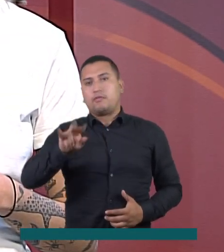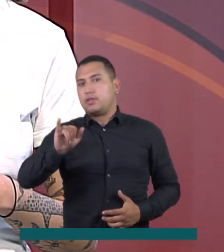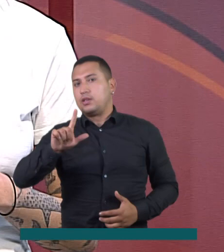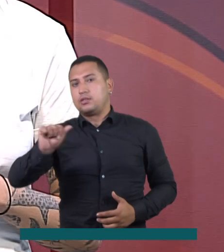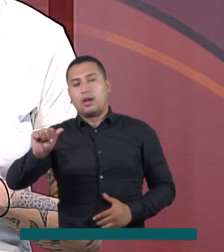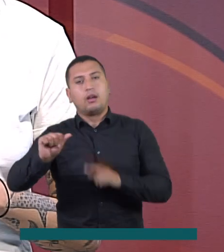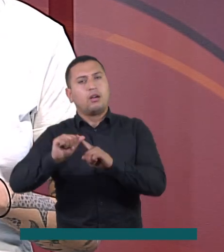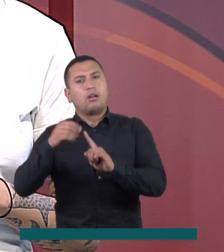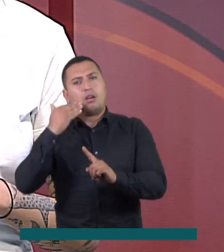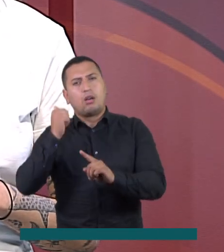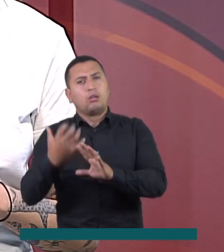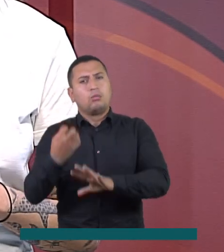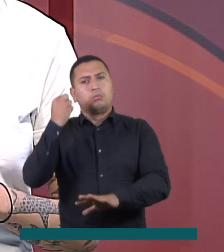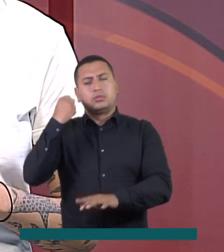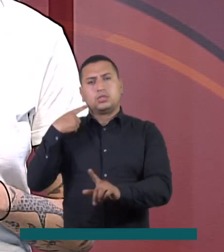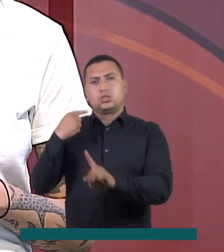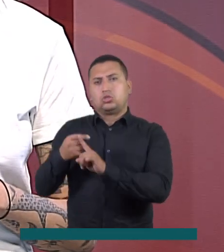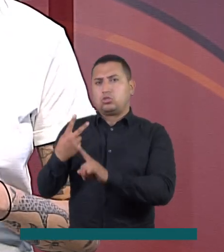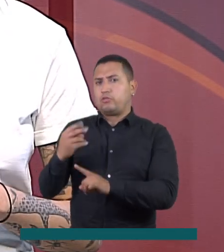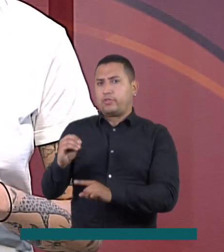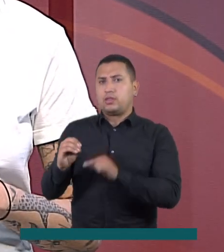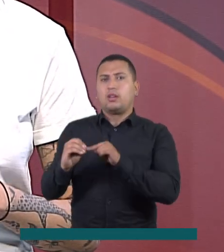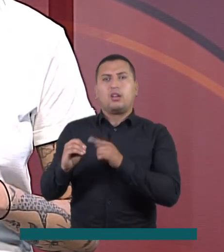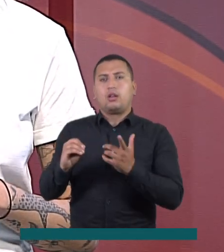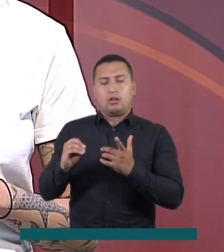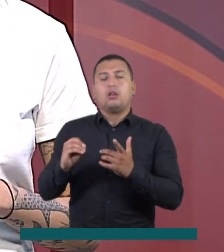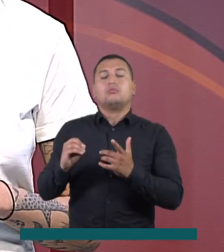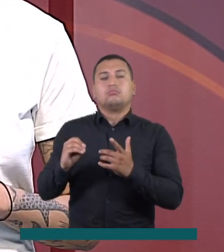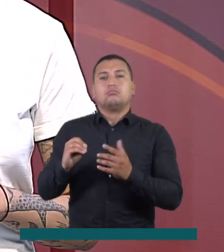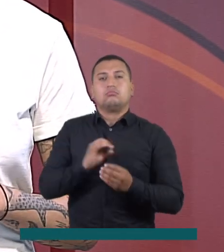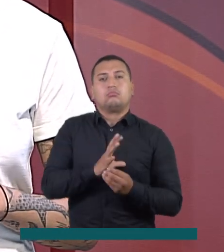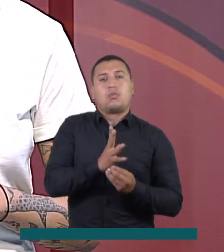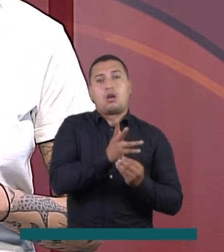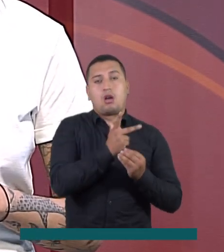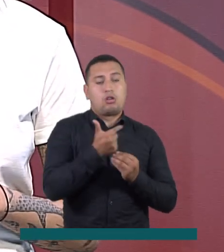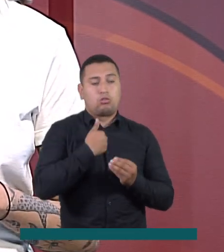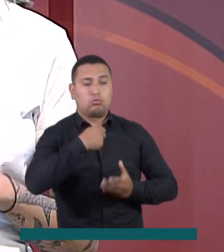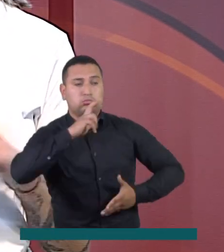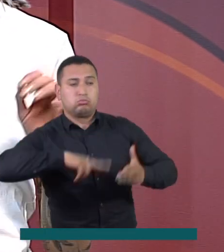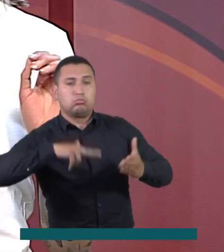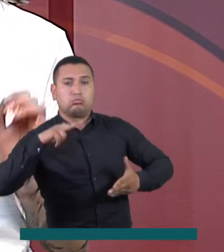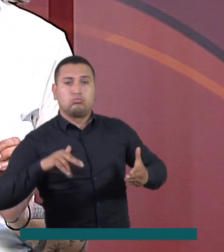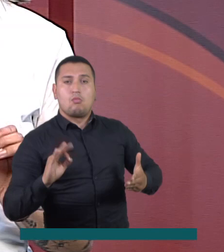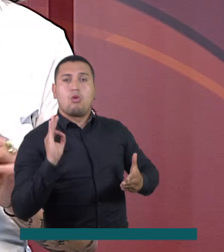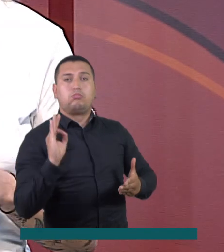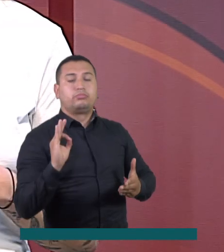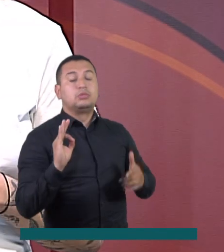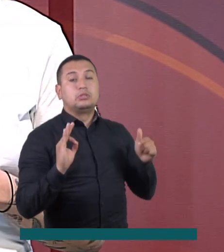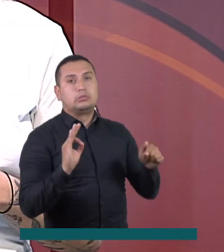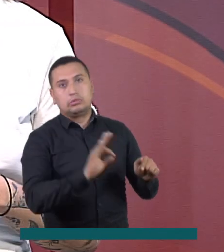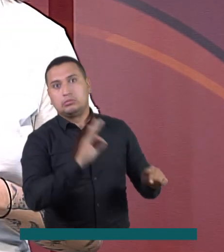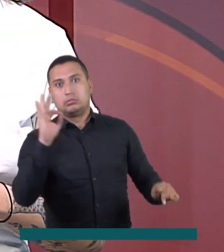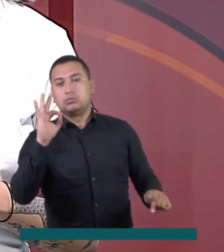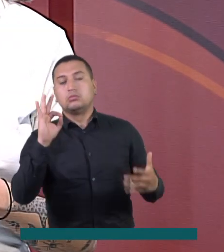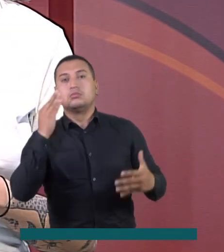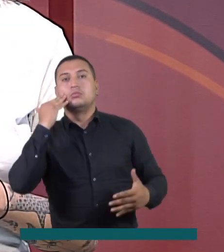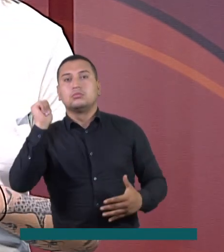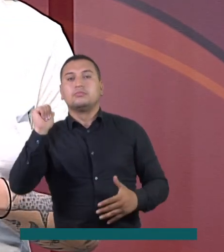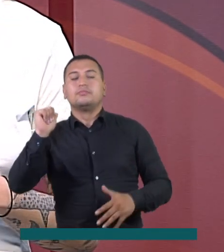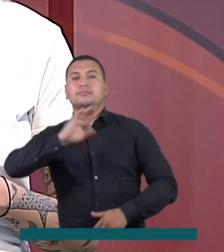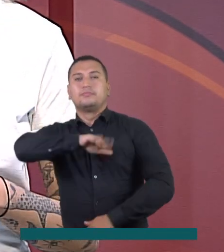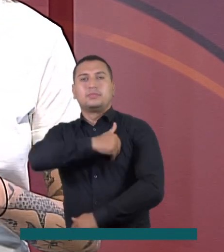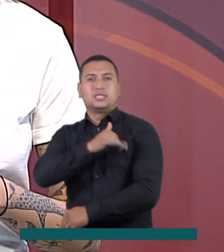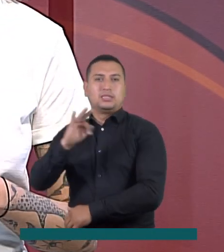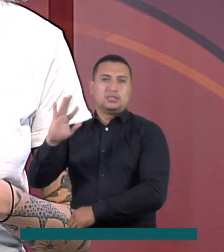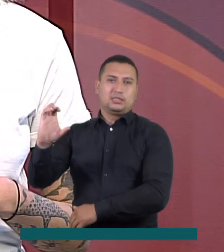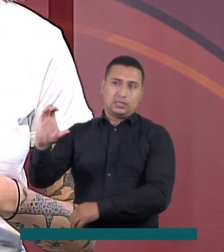siglo XX. Alejandra Borrero es la protagonista de esta producción que fue seleccionada en una de las convocatorias del Mintic. Daniela Enríquez